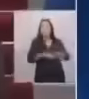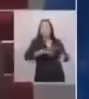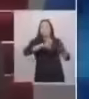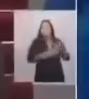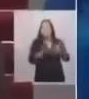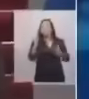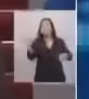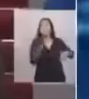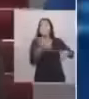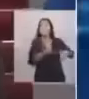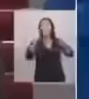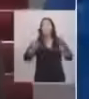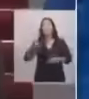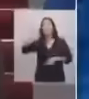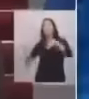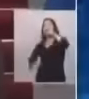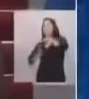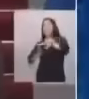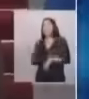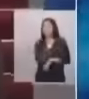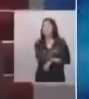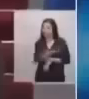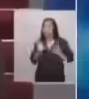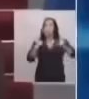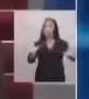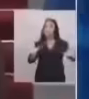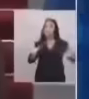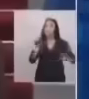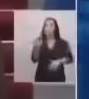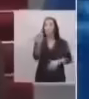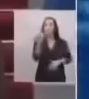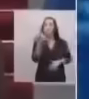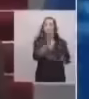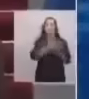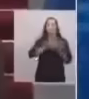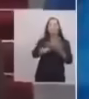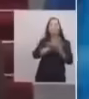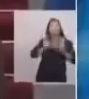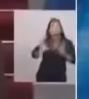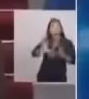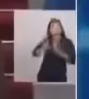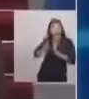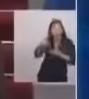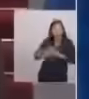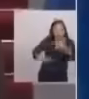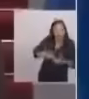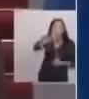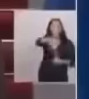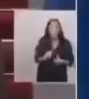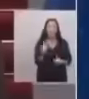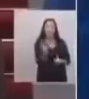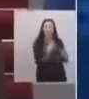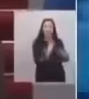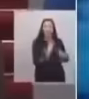ministro de economía no va a decir el valor del dólar hoy no si no dice el valor del entonces lo que piensa mi no puede decir un